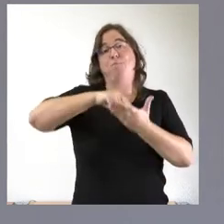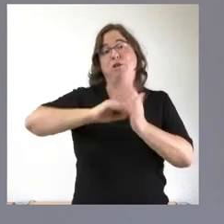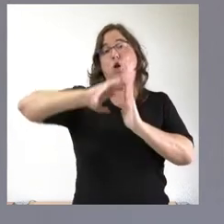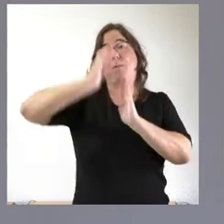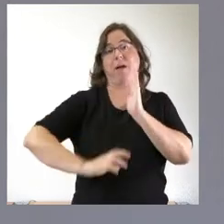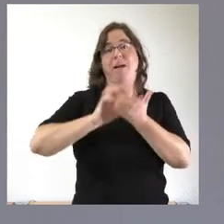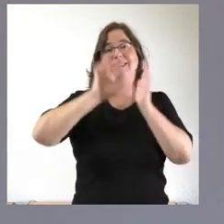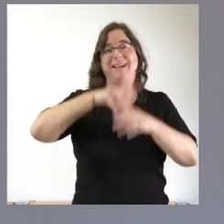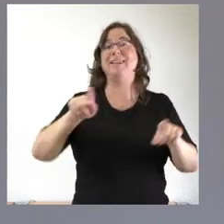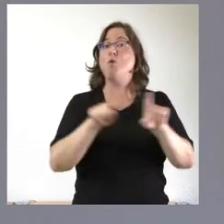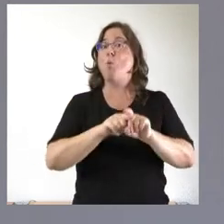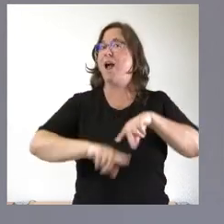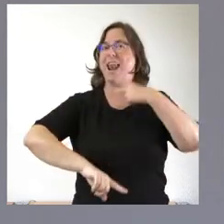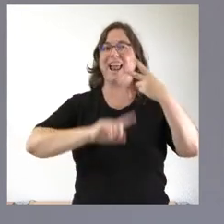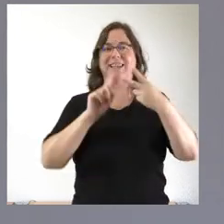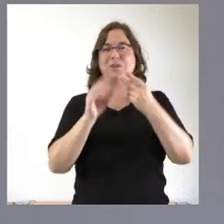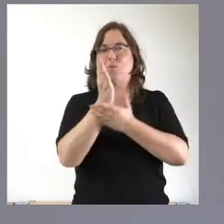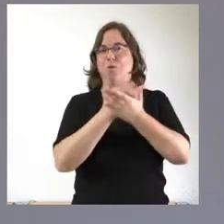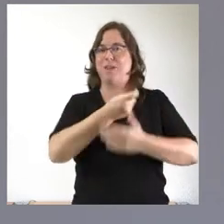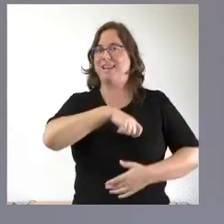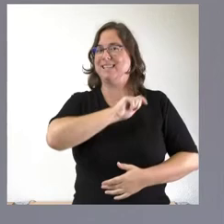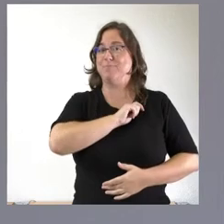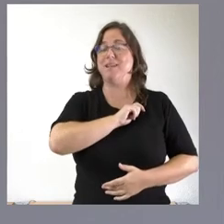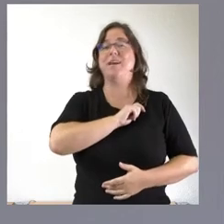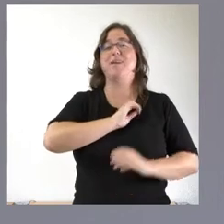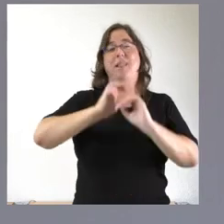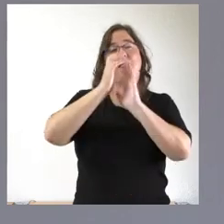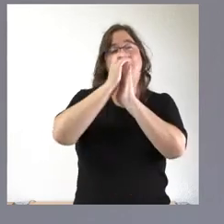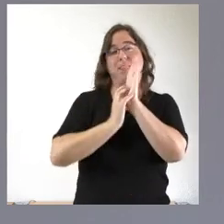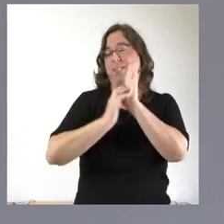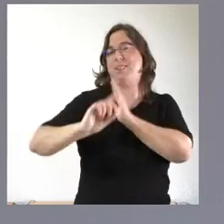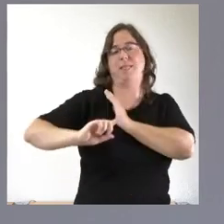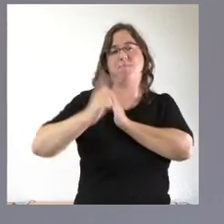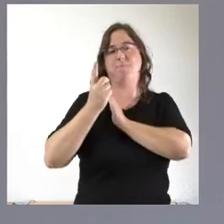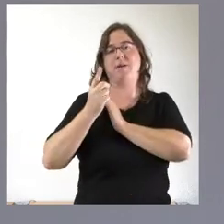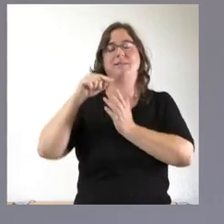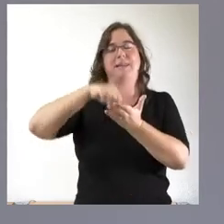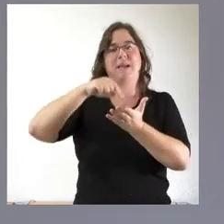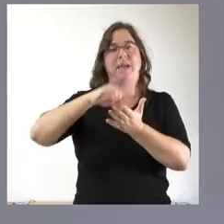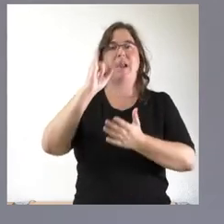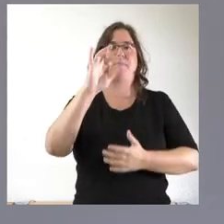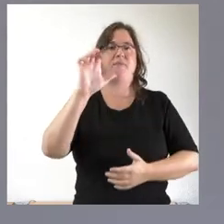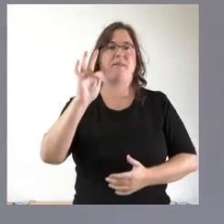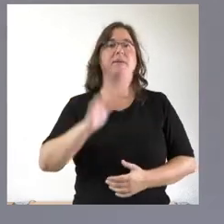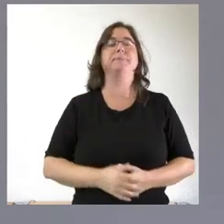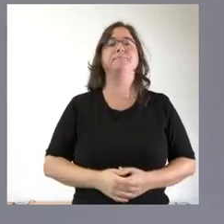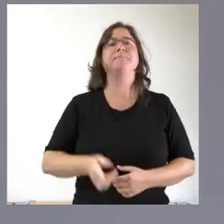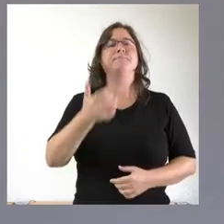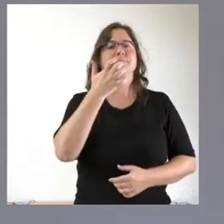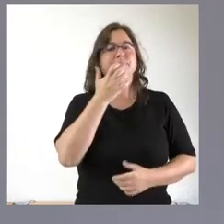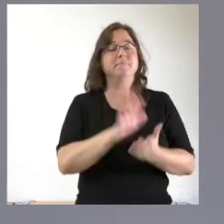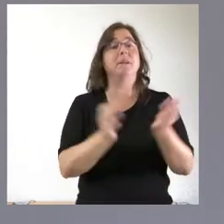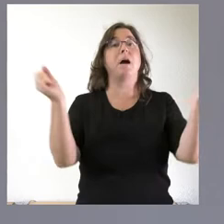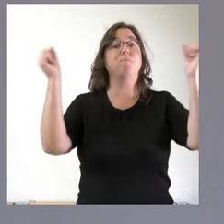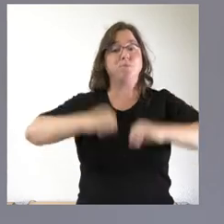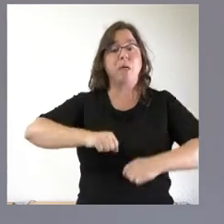nos sitúa como la segunda comunidad autónoma de España con el tipo de gravamen más reducido en el impuesto sobre la renta de las personas físicas. El que se pueda aprobar en un momento